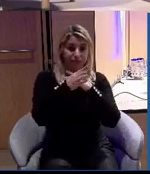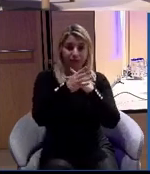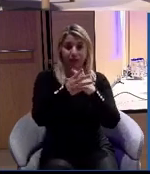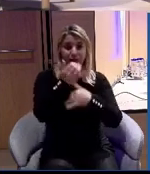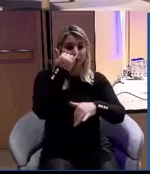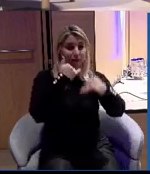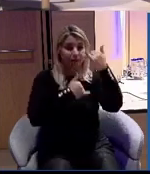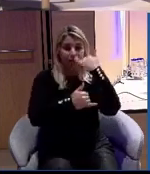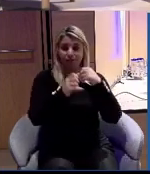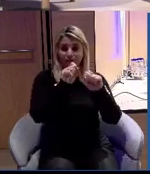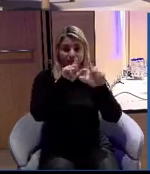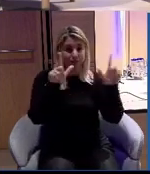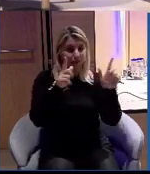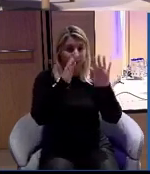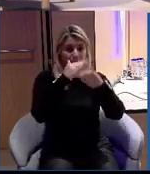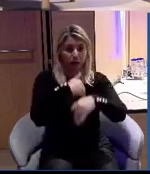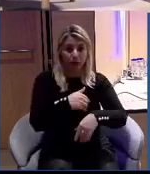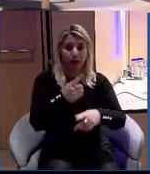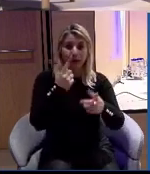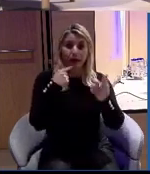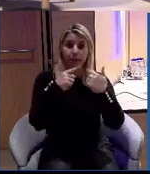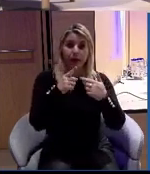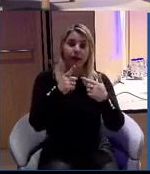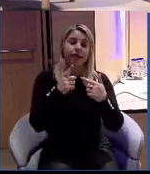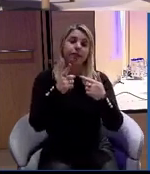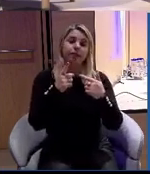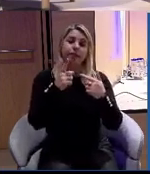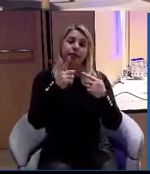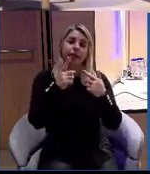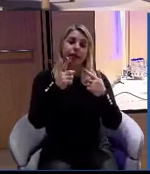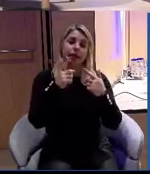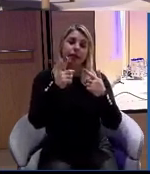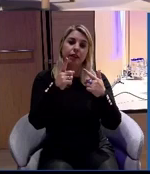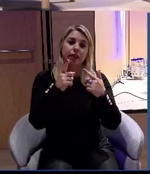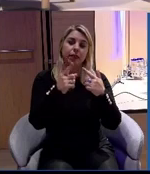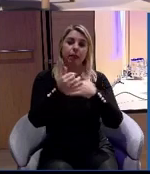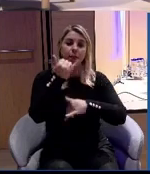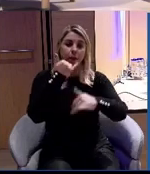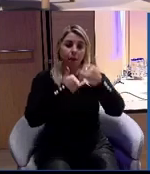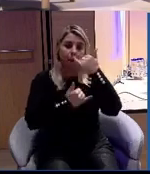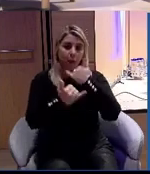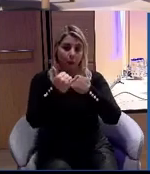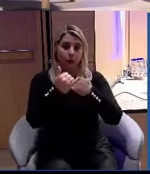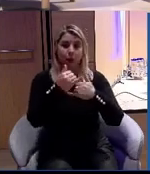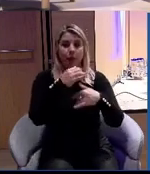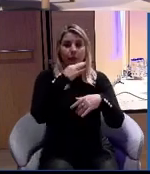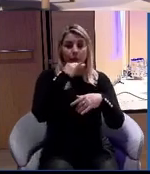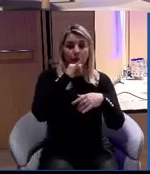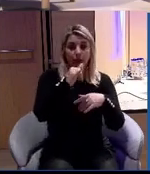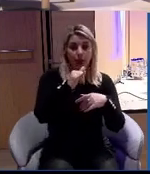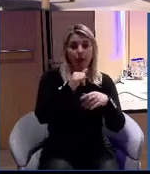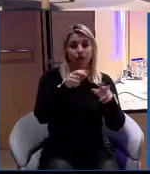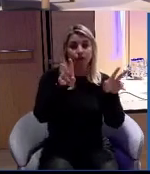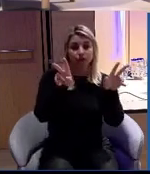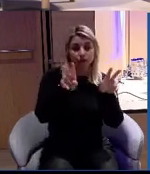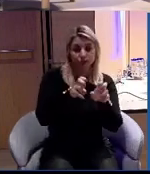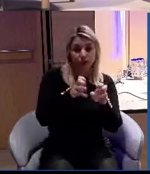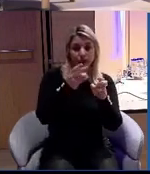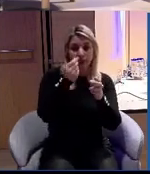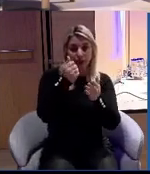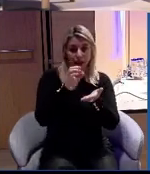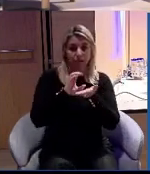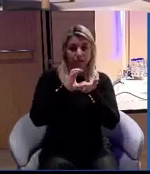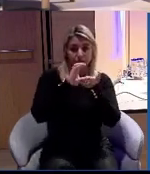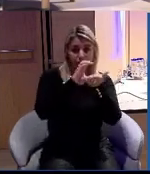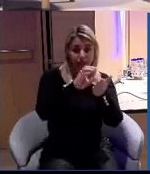puedan encontrar una relevancia entre el dato de de la rendición de cuentas electoral Y cómo procesar